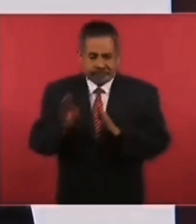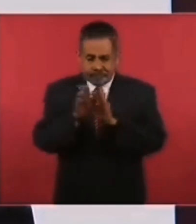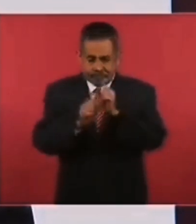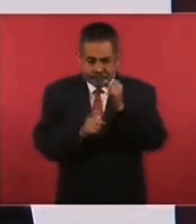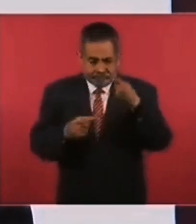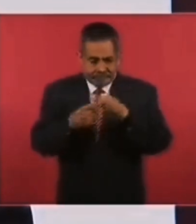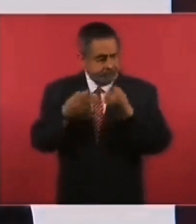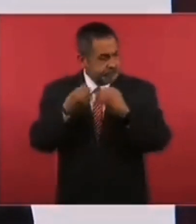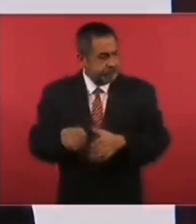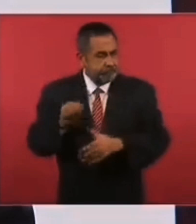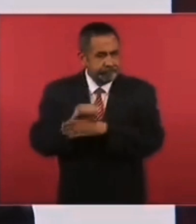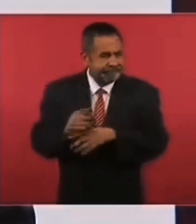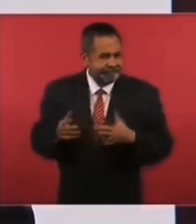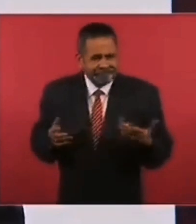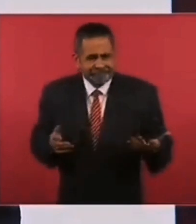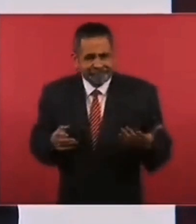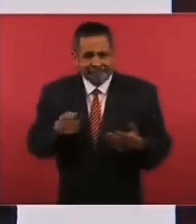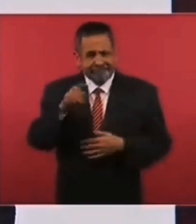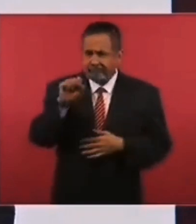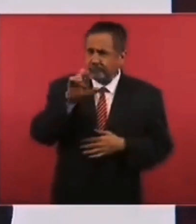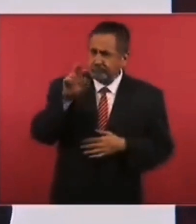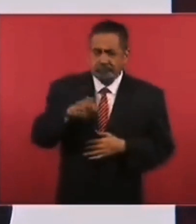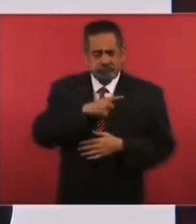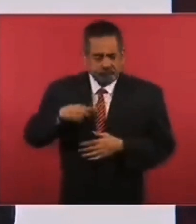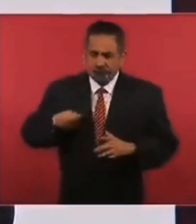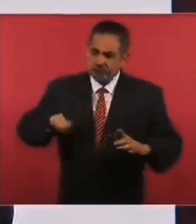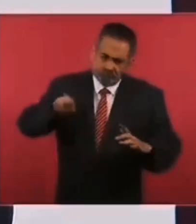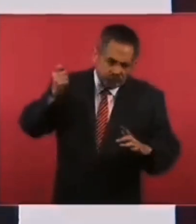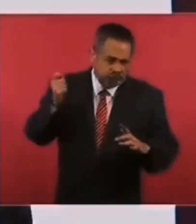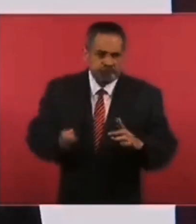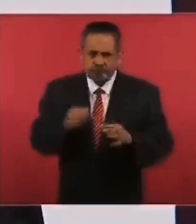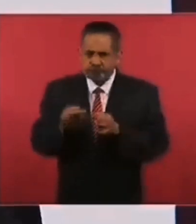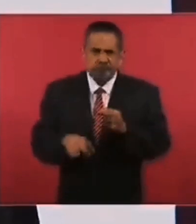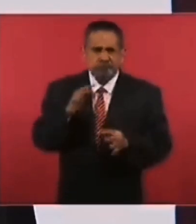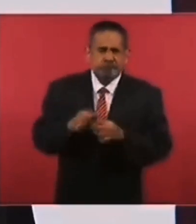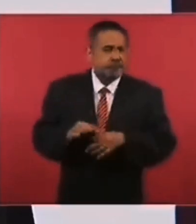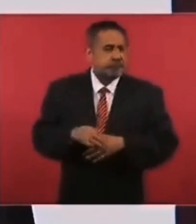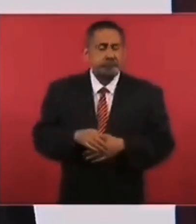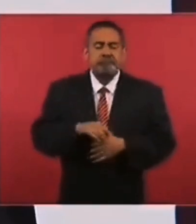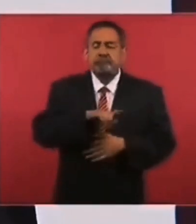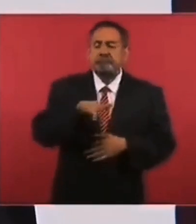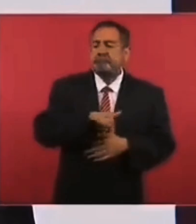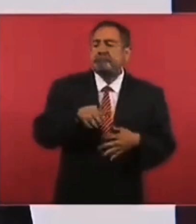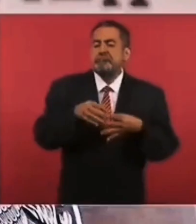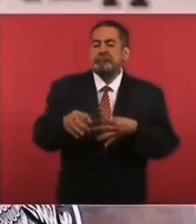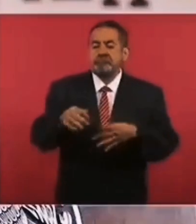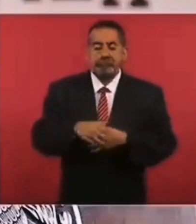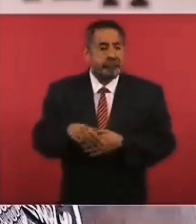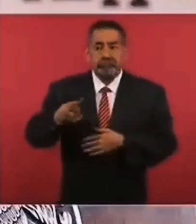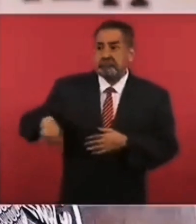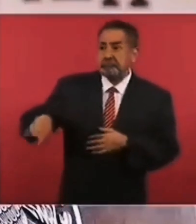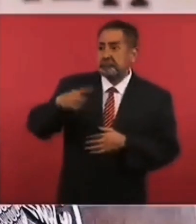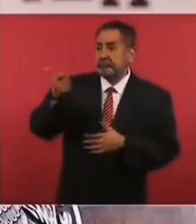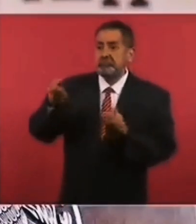Federal, contra la propia naturaleza de la Suprema Corte de Justicia, que debe impartir justicia, sino también en contra de los recursos de todos